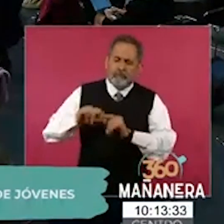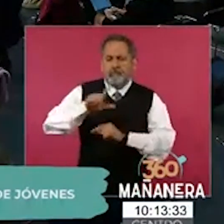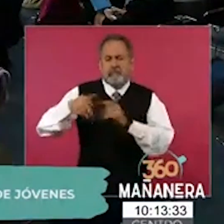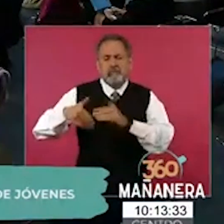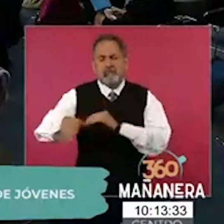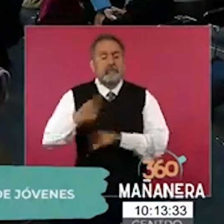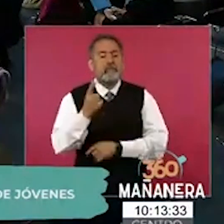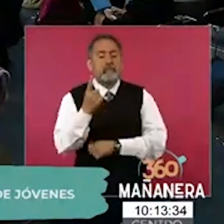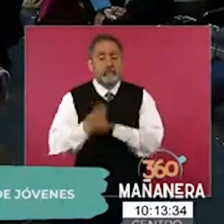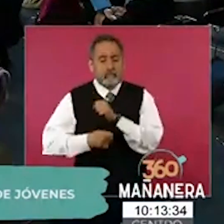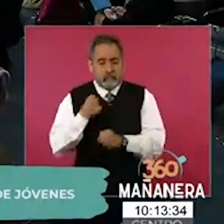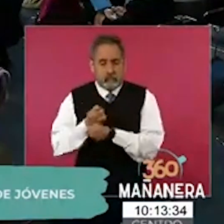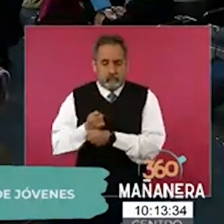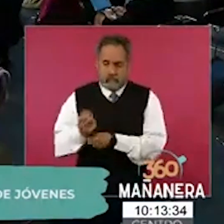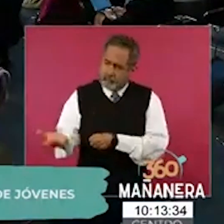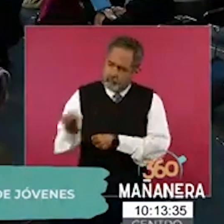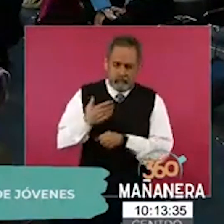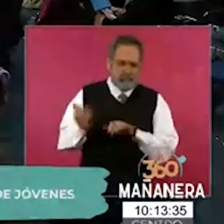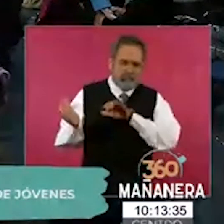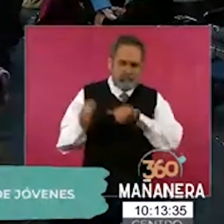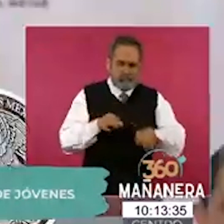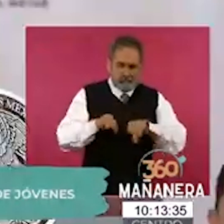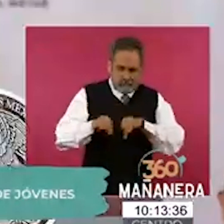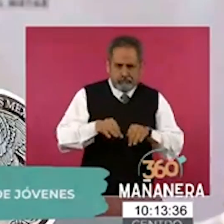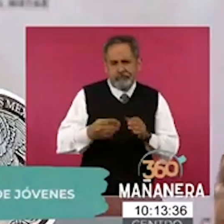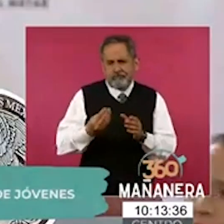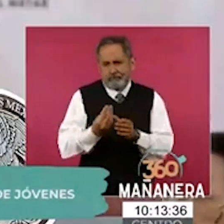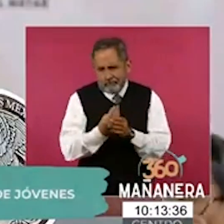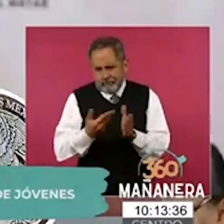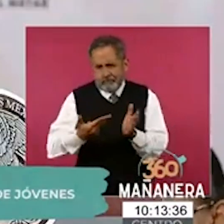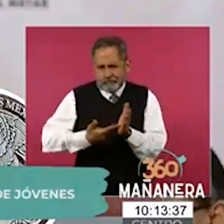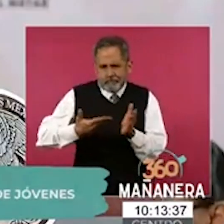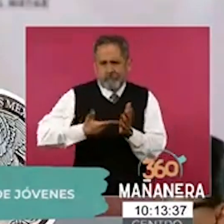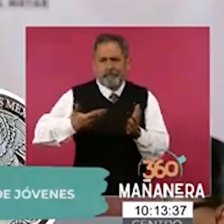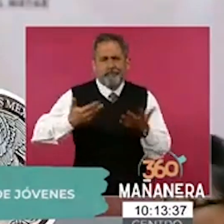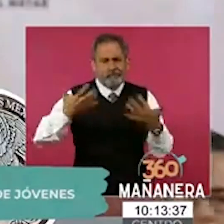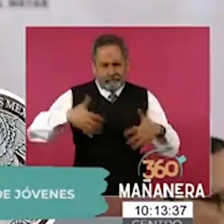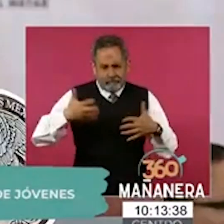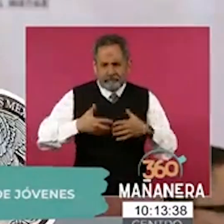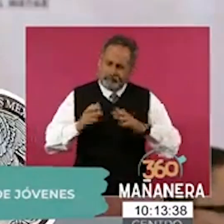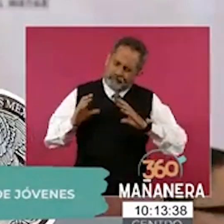un año en un taller, en una empresa,